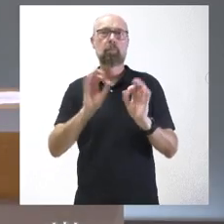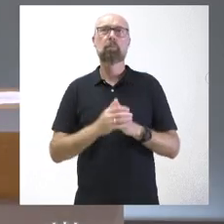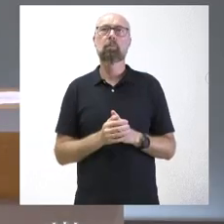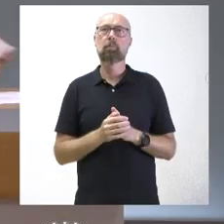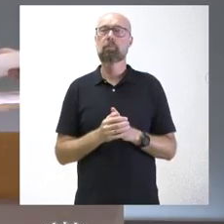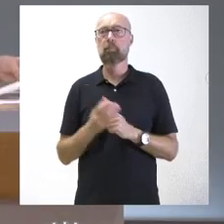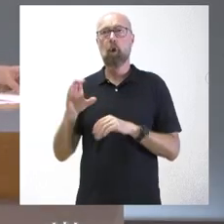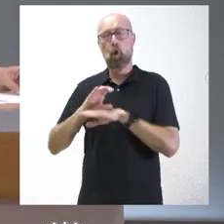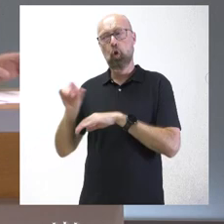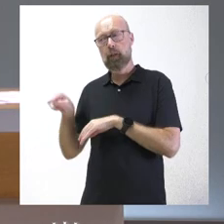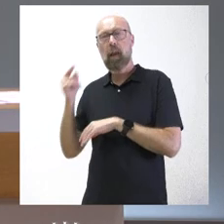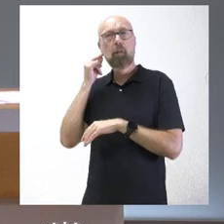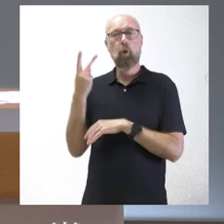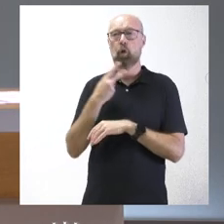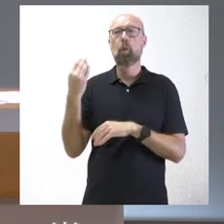consejera